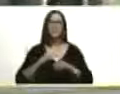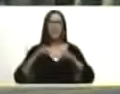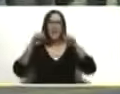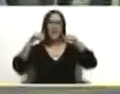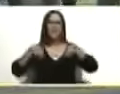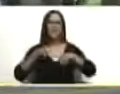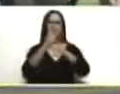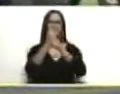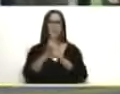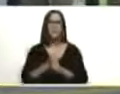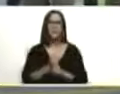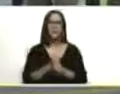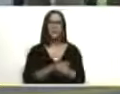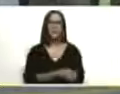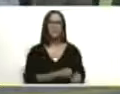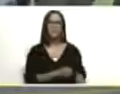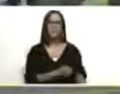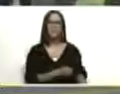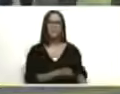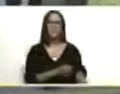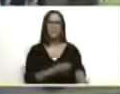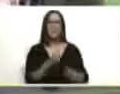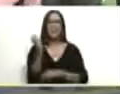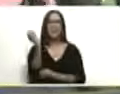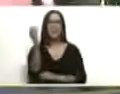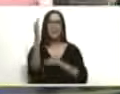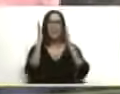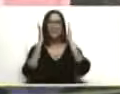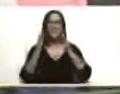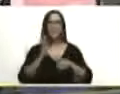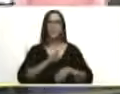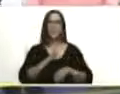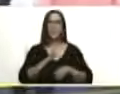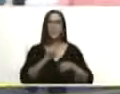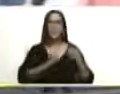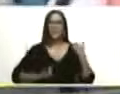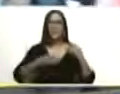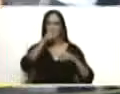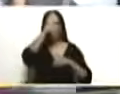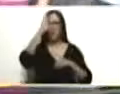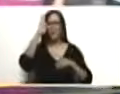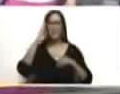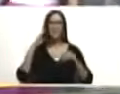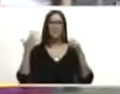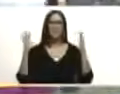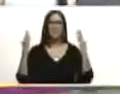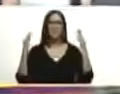espera, atendido por su propio dueño, Diosdado.